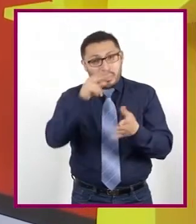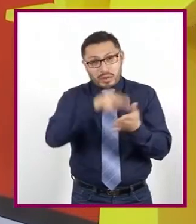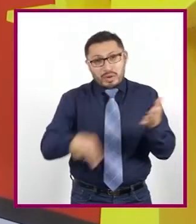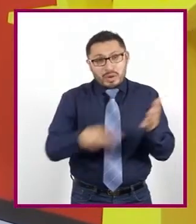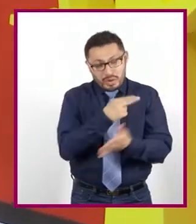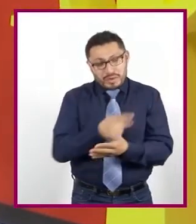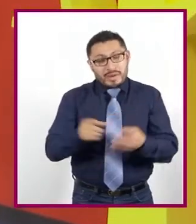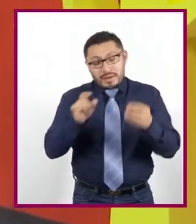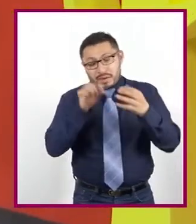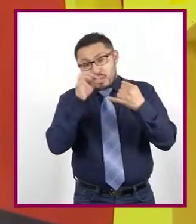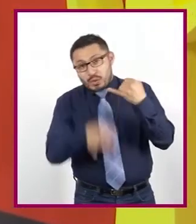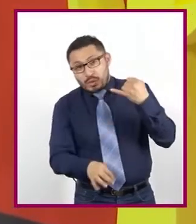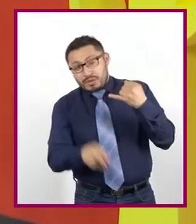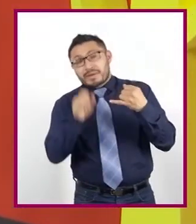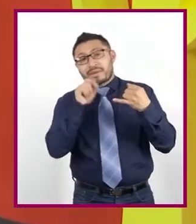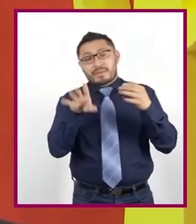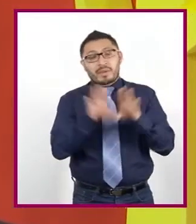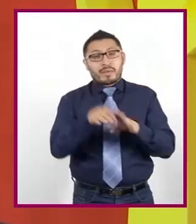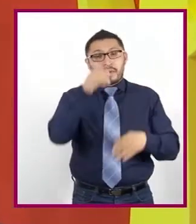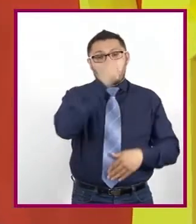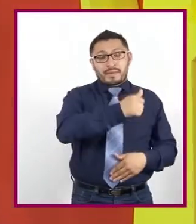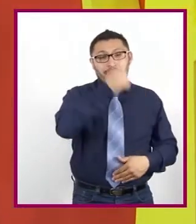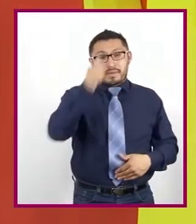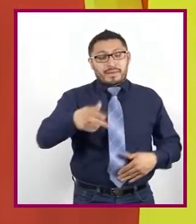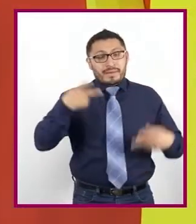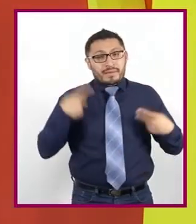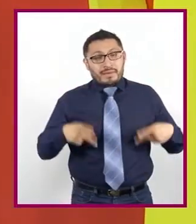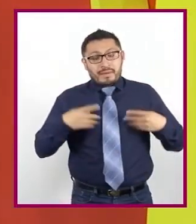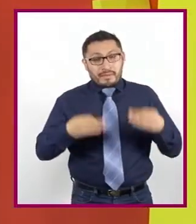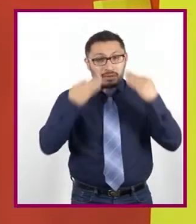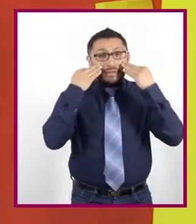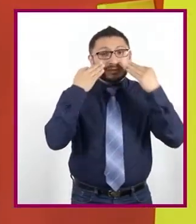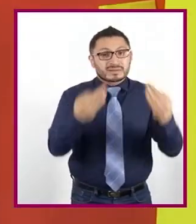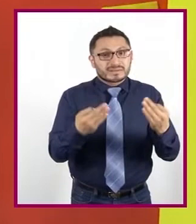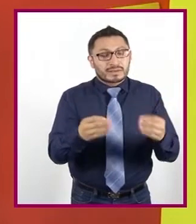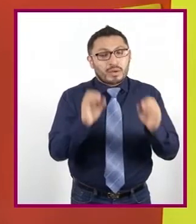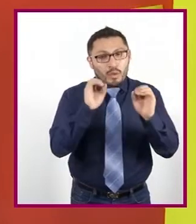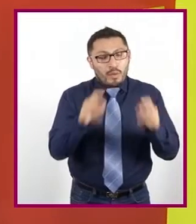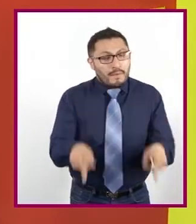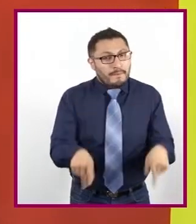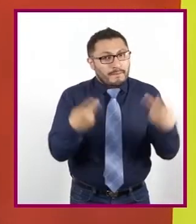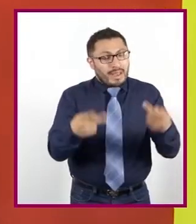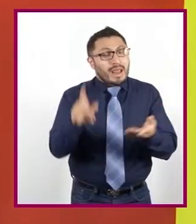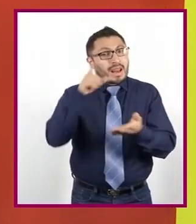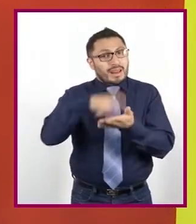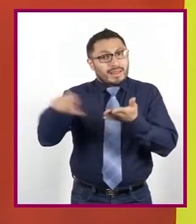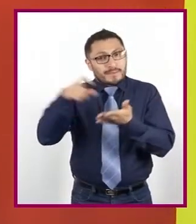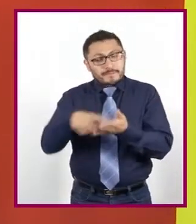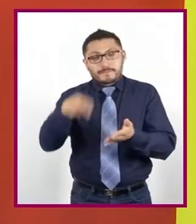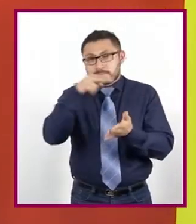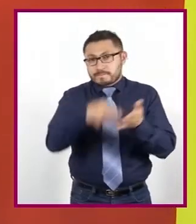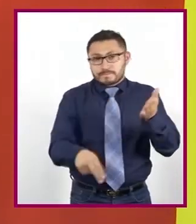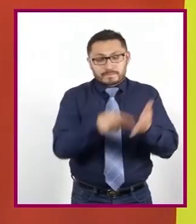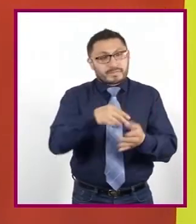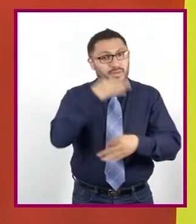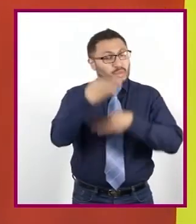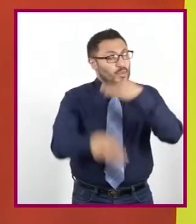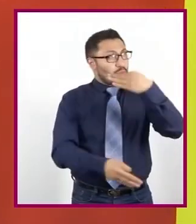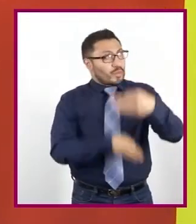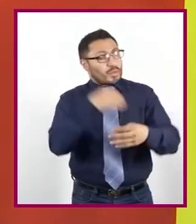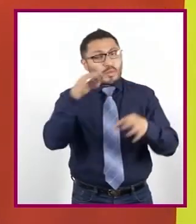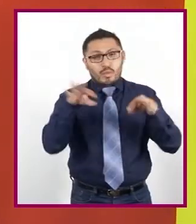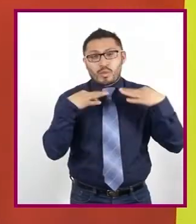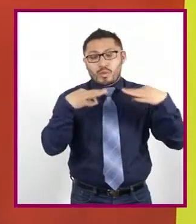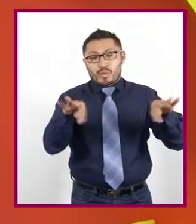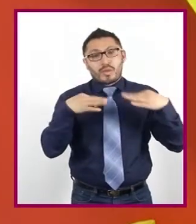al final, sino que se piden que cada persona que es testigo o vendedor y comprador firmen cada una de las hojas de